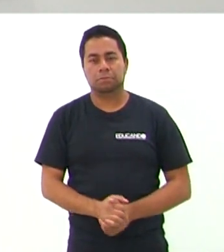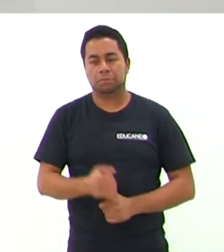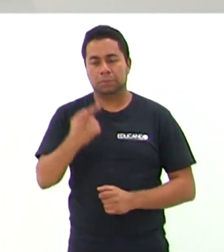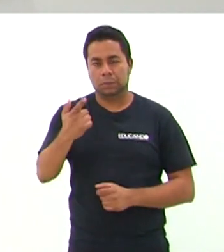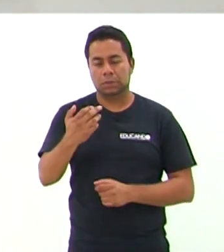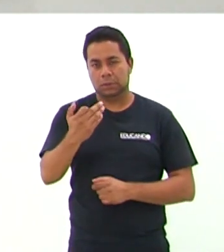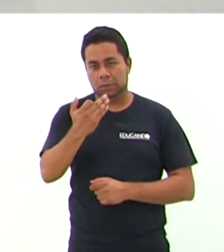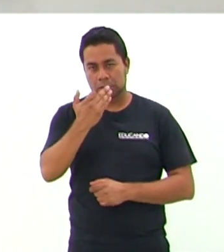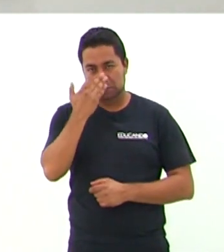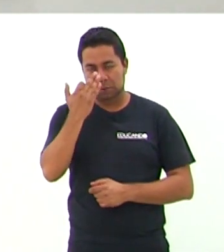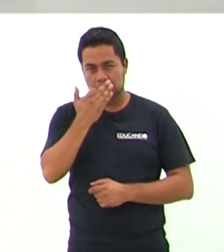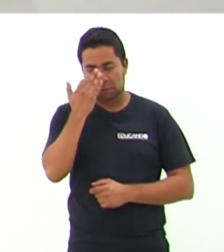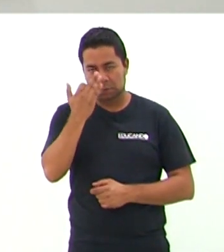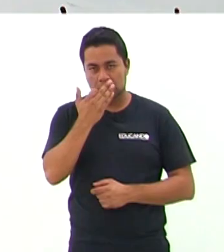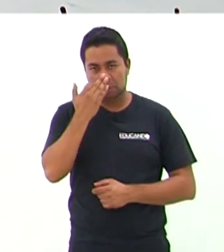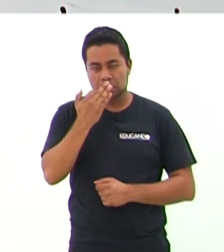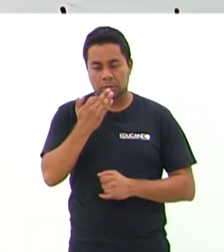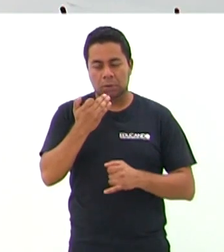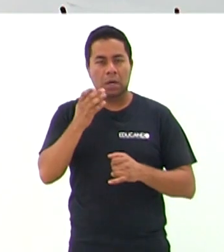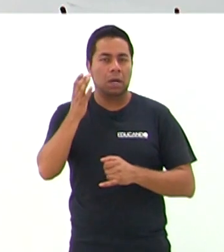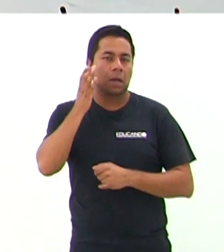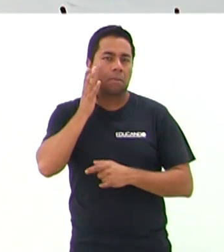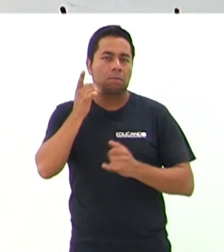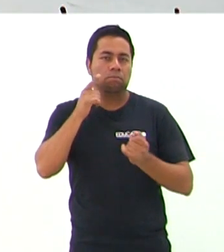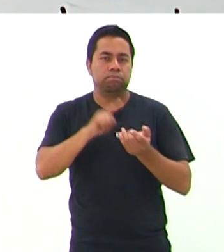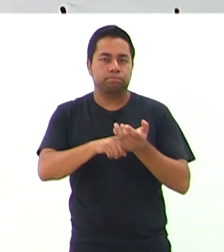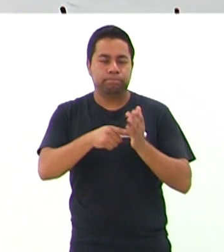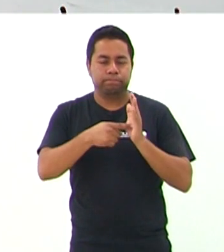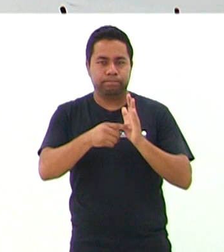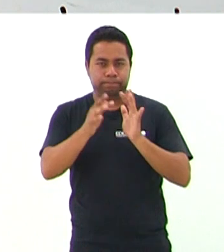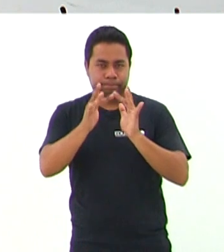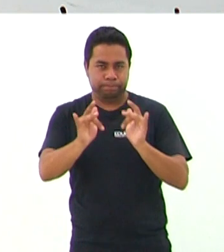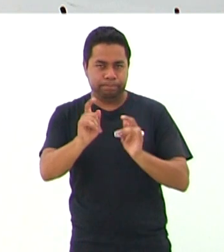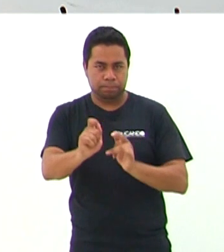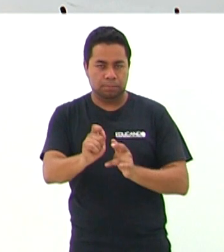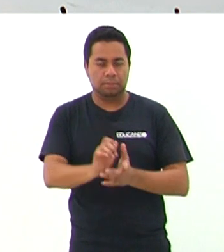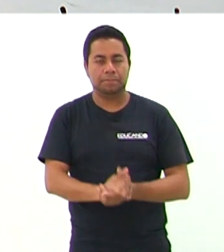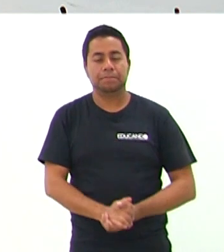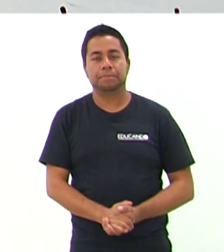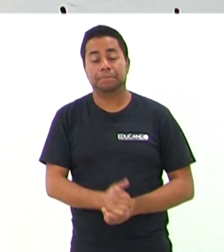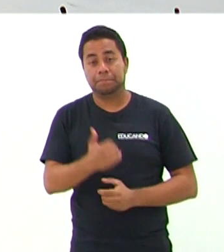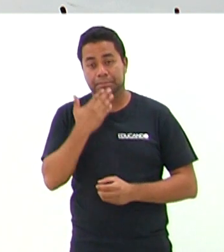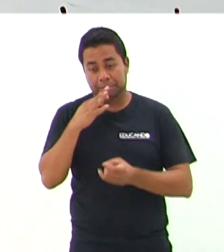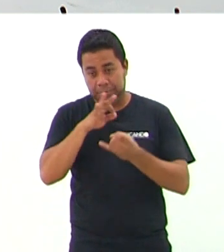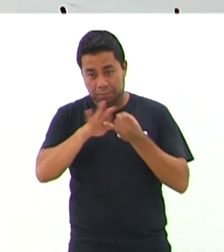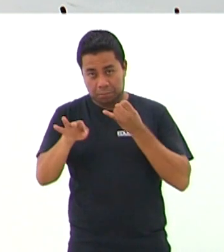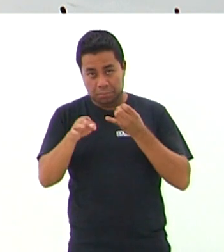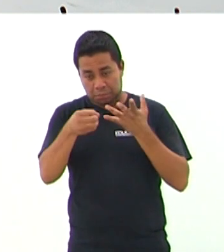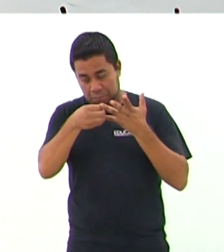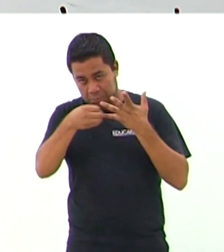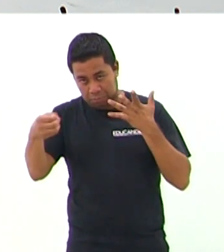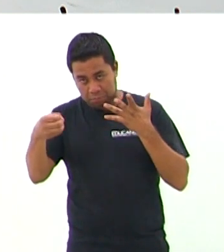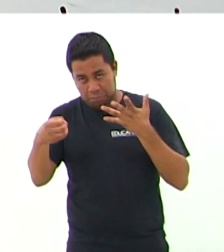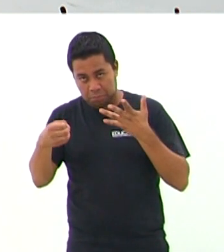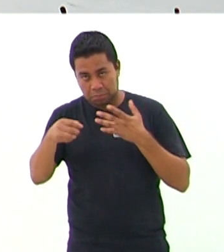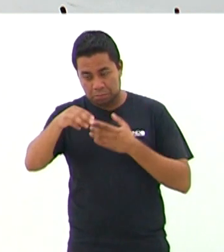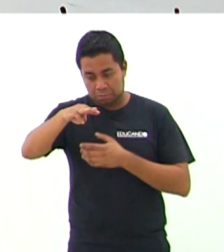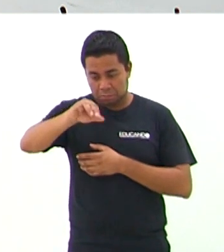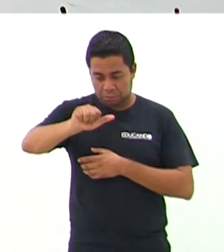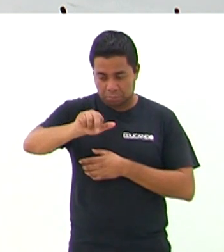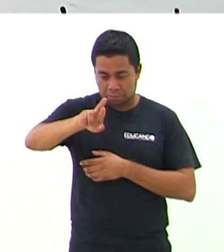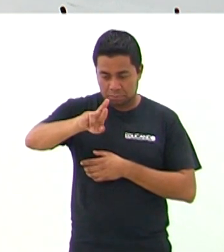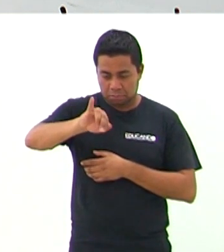una flor exótica en la corte francesa. ¿Bien? Y por último, vamos a concluir. Marilyn